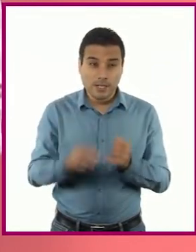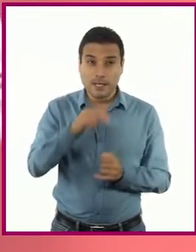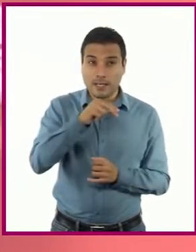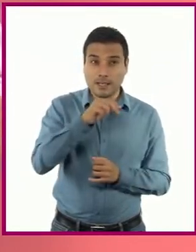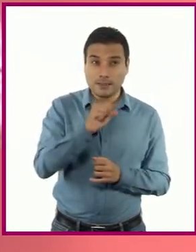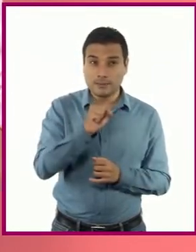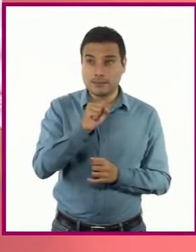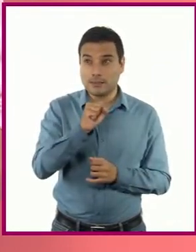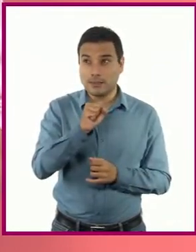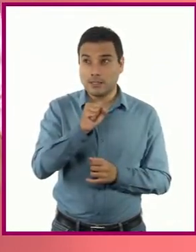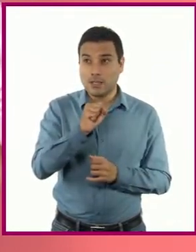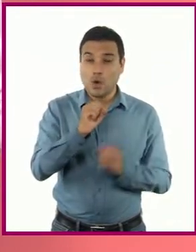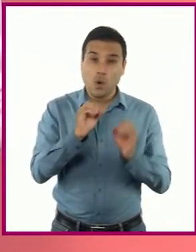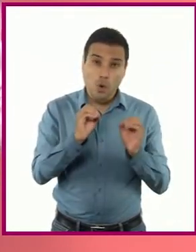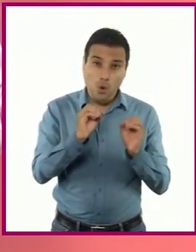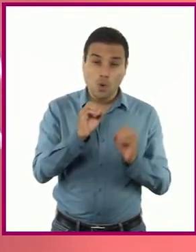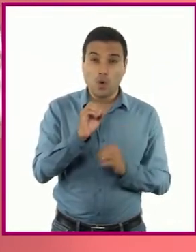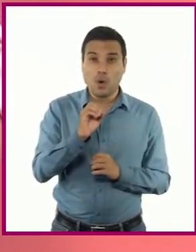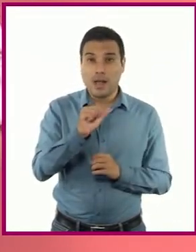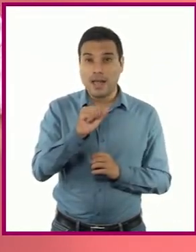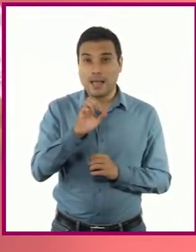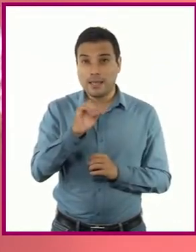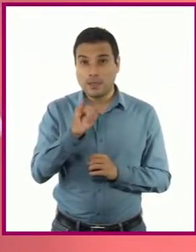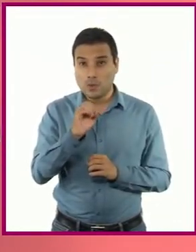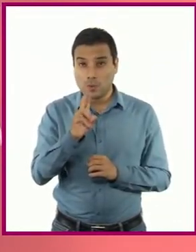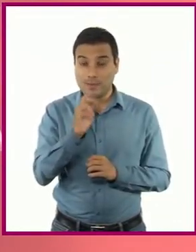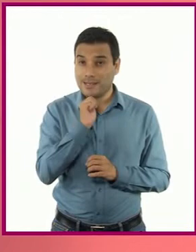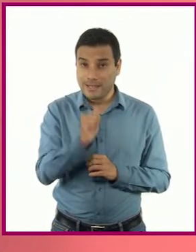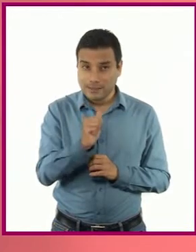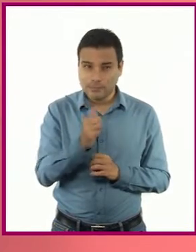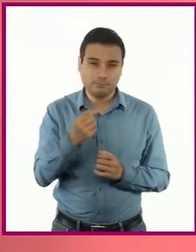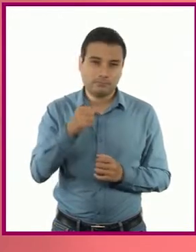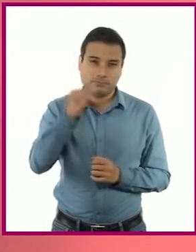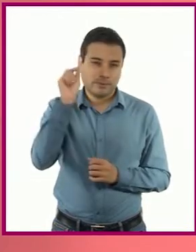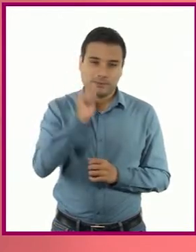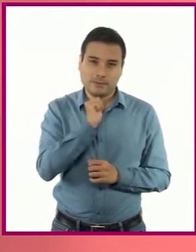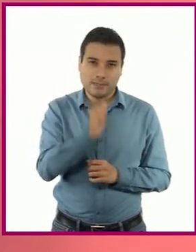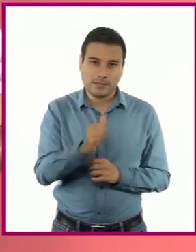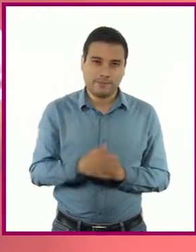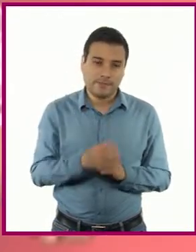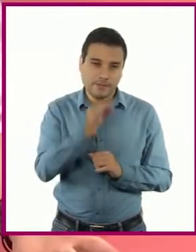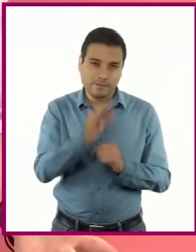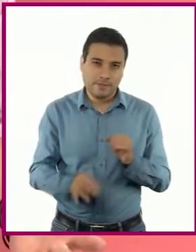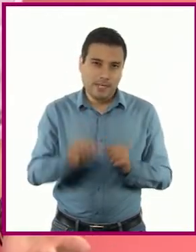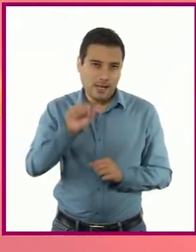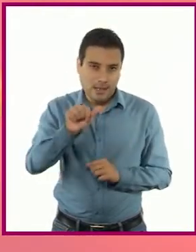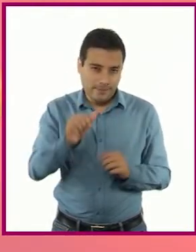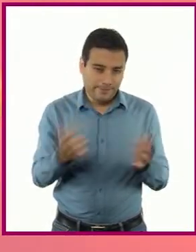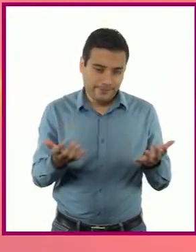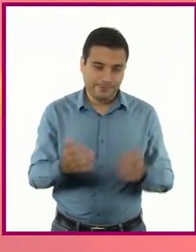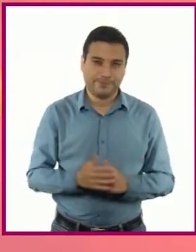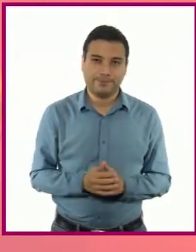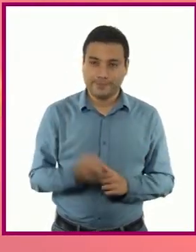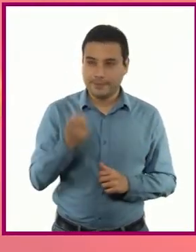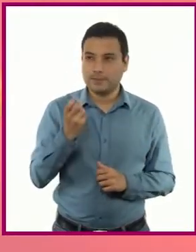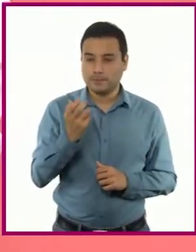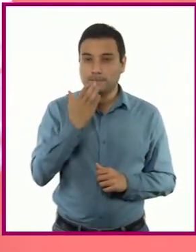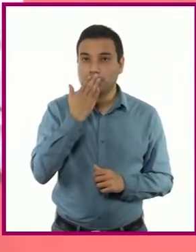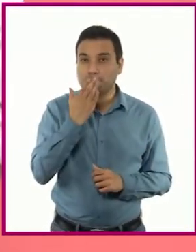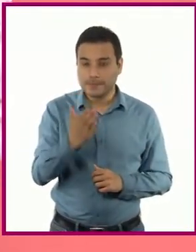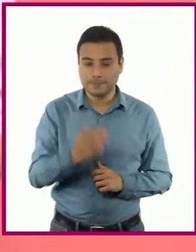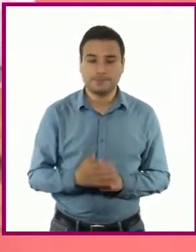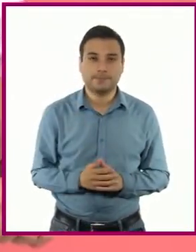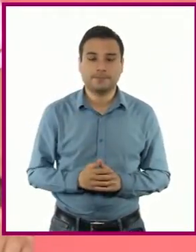vocal, no lleva tilde esta palabra, ya que mezcla termina en A, que es vocal. ¡Excelente!